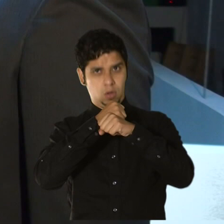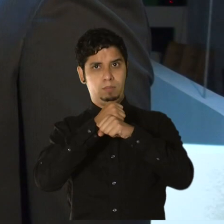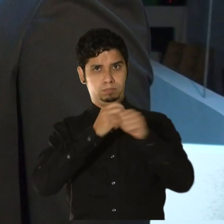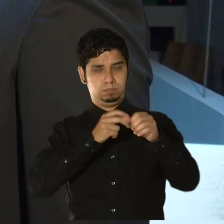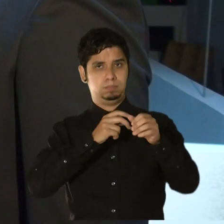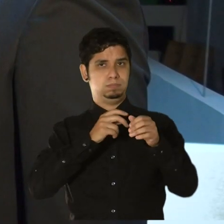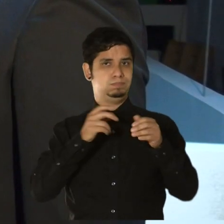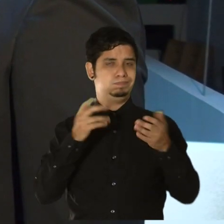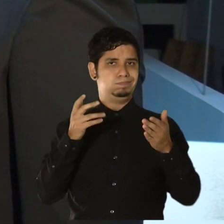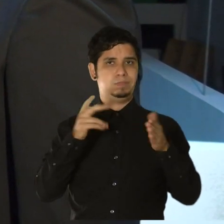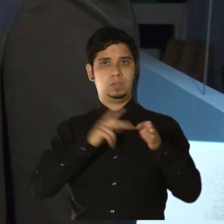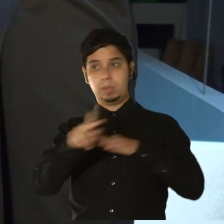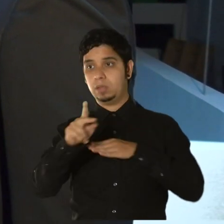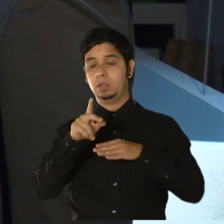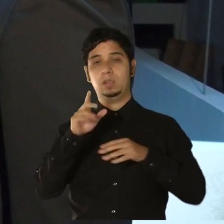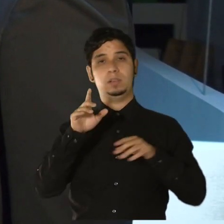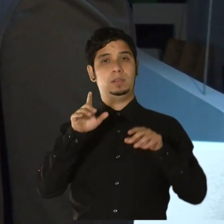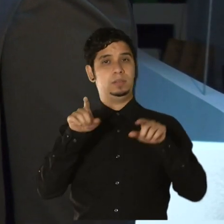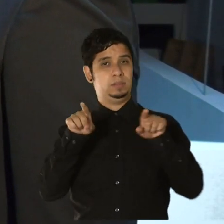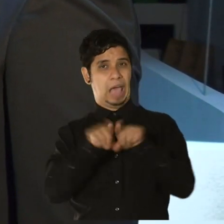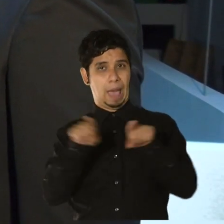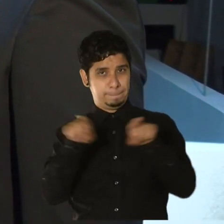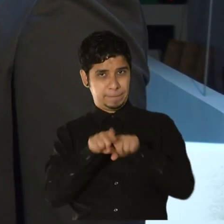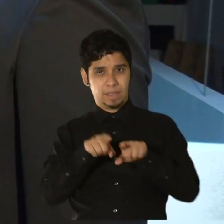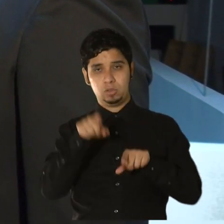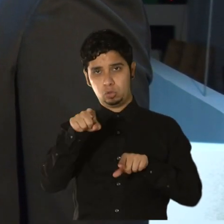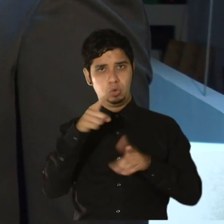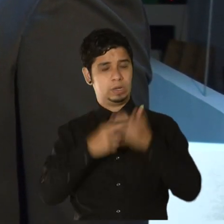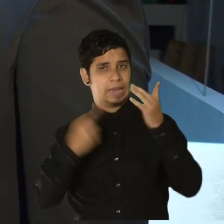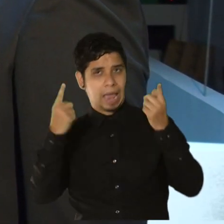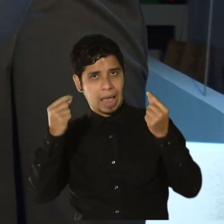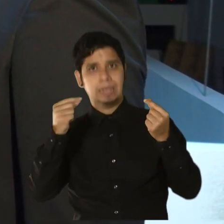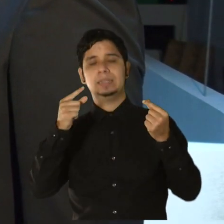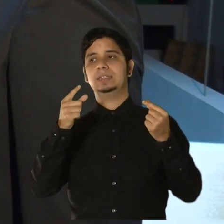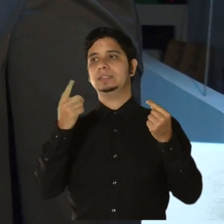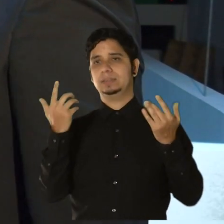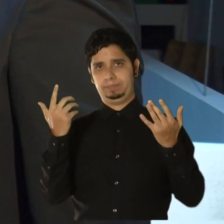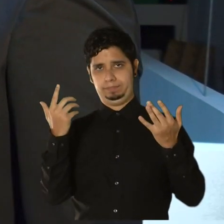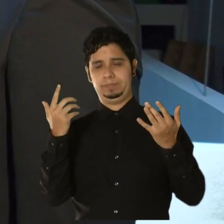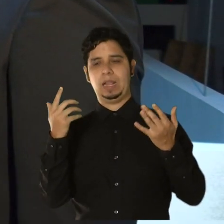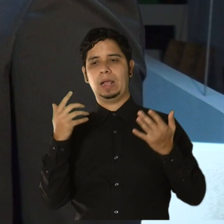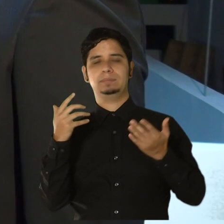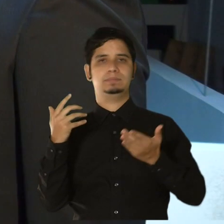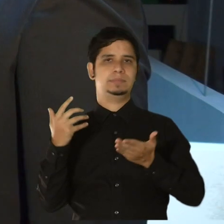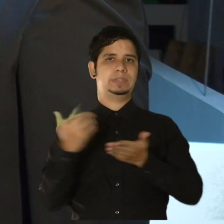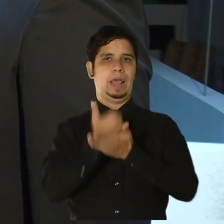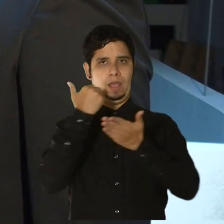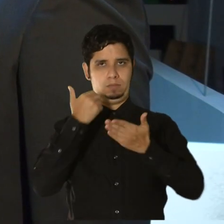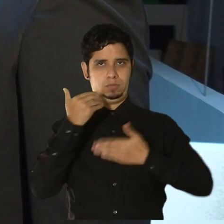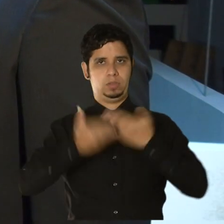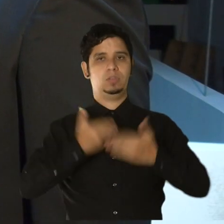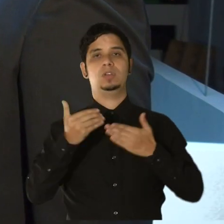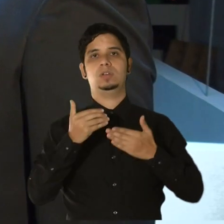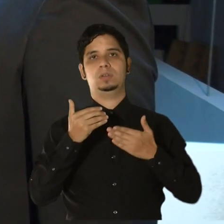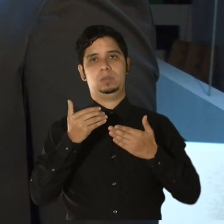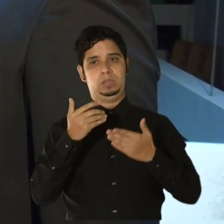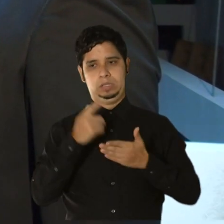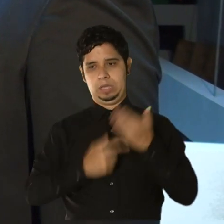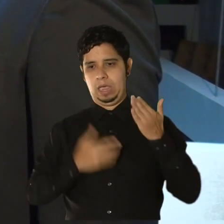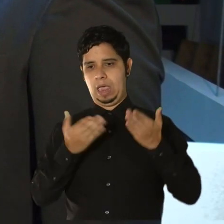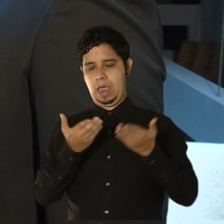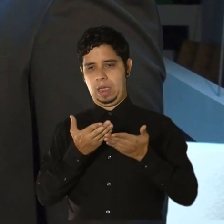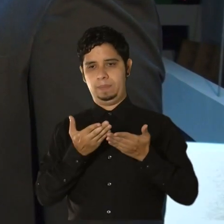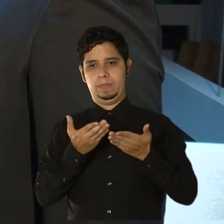que le ha ganado la batalla al COVID en cierto modo, aunque hay una secuela en tu cuerpo y que esto es algo que